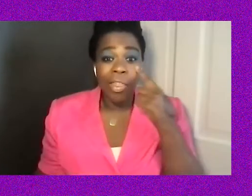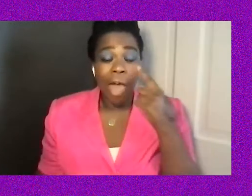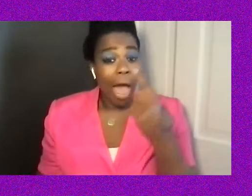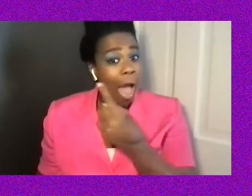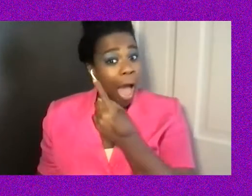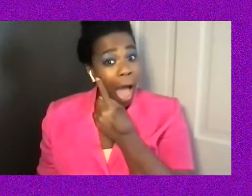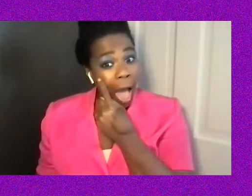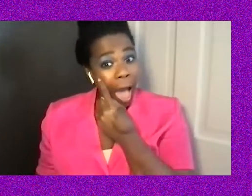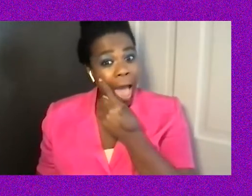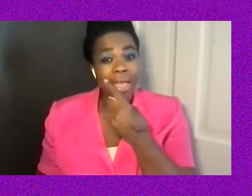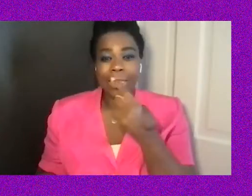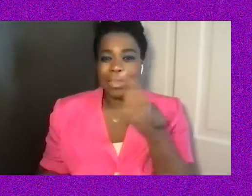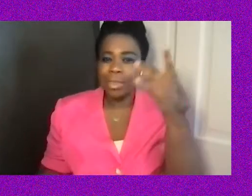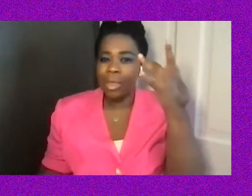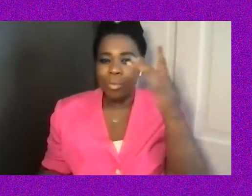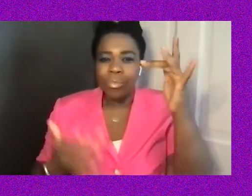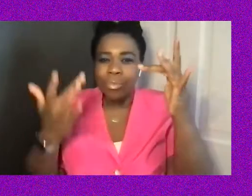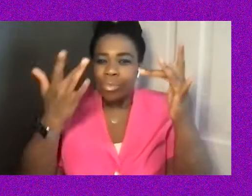El cuerpo